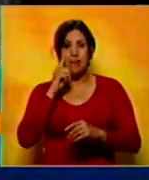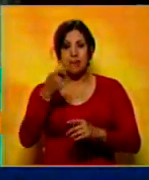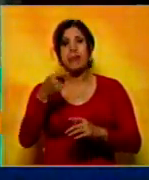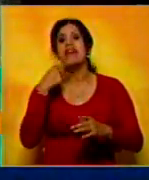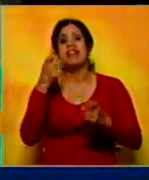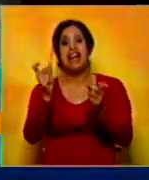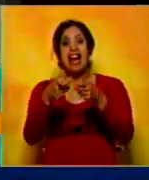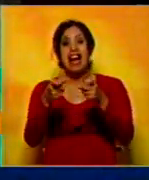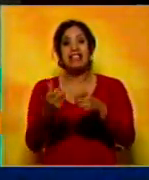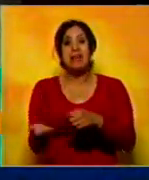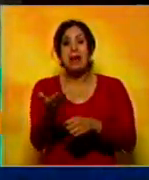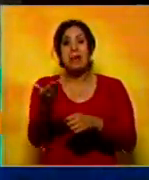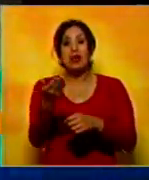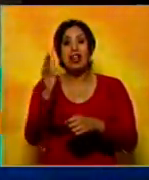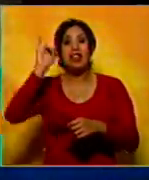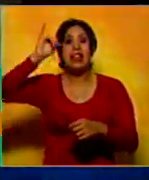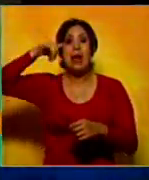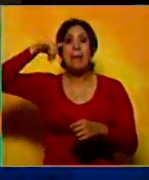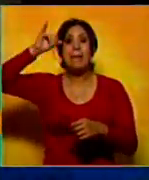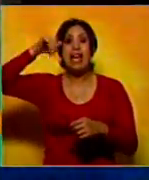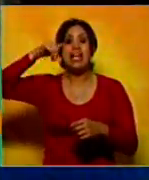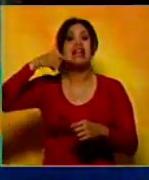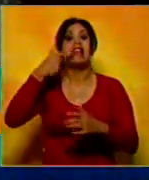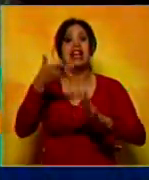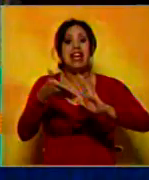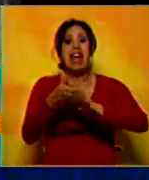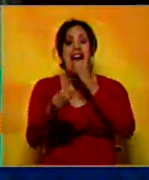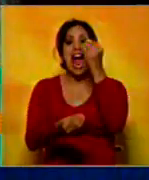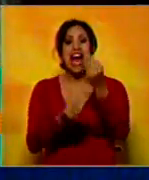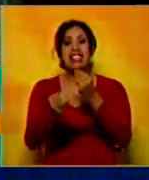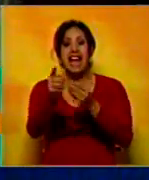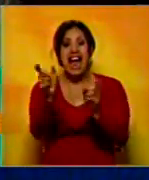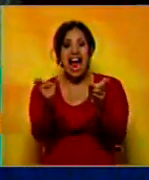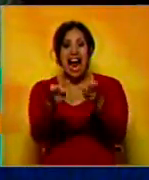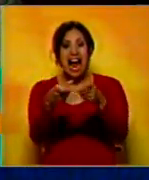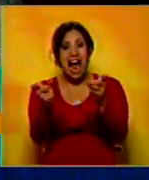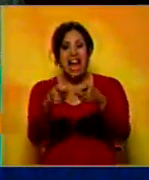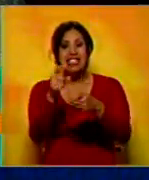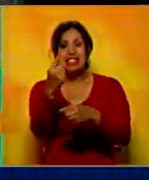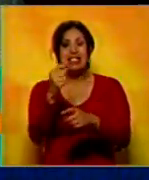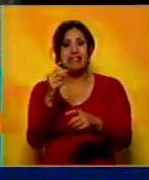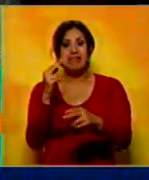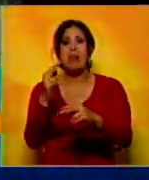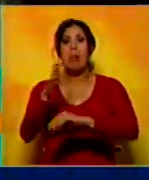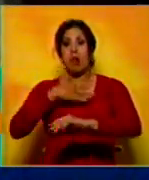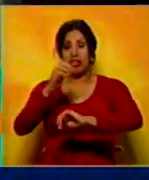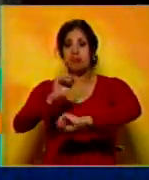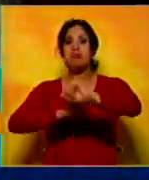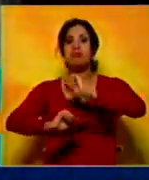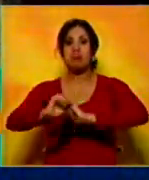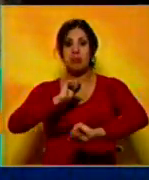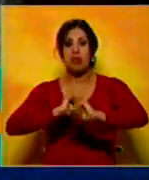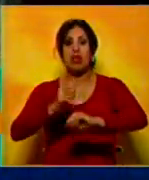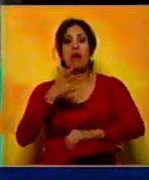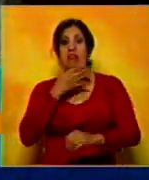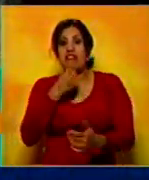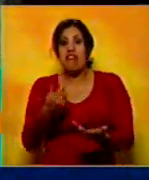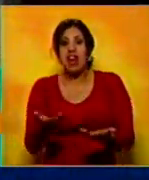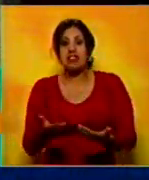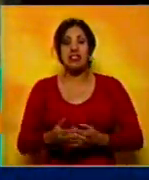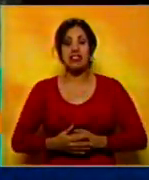importante, cáncer de pene es un cáncer que puede ser prevenible con medidas